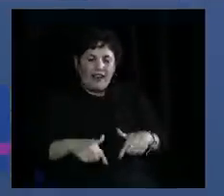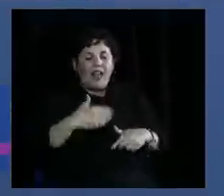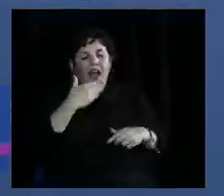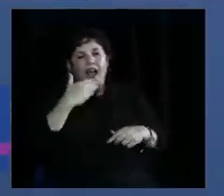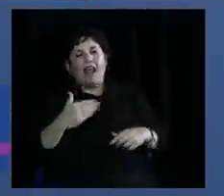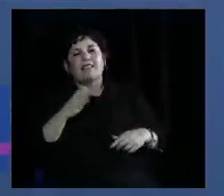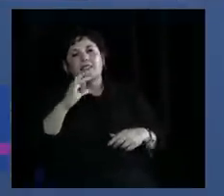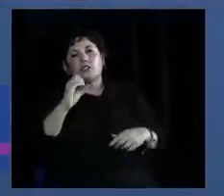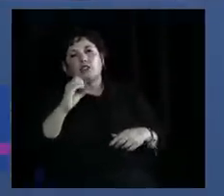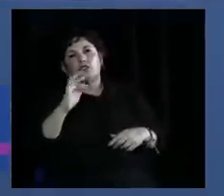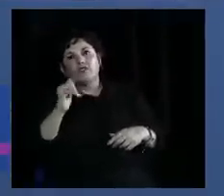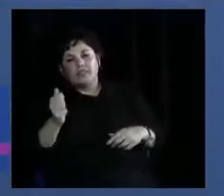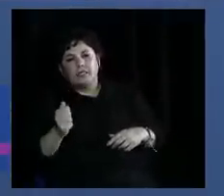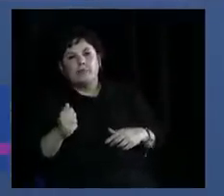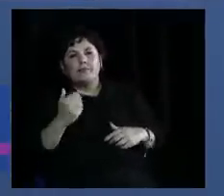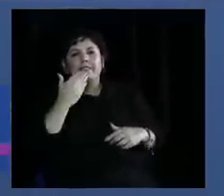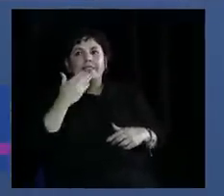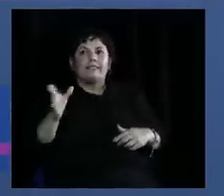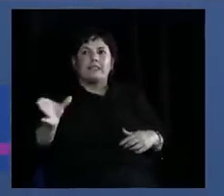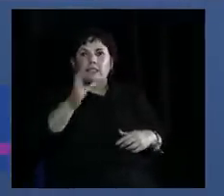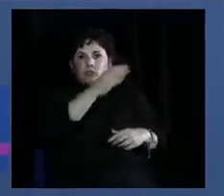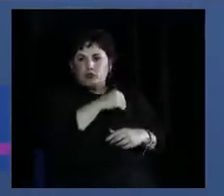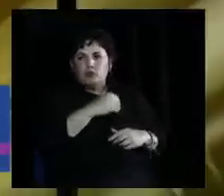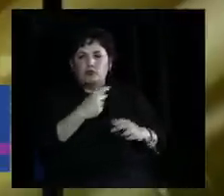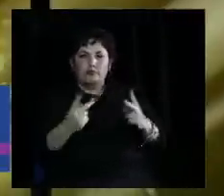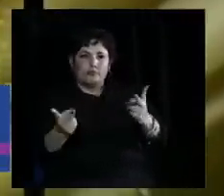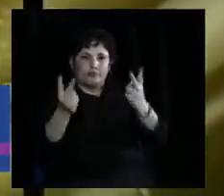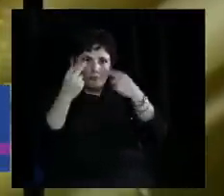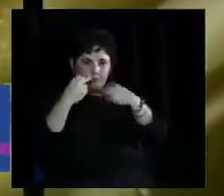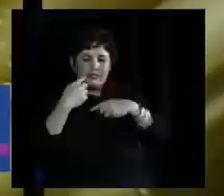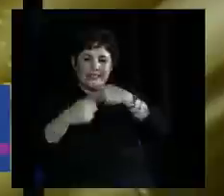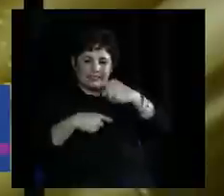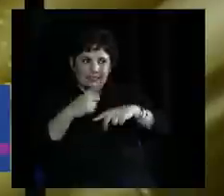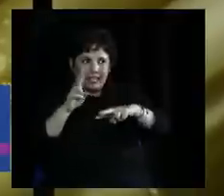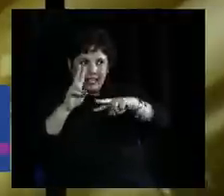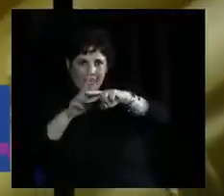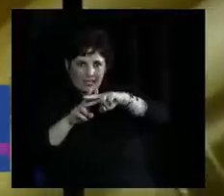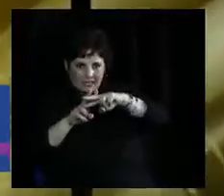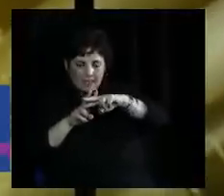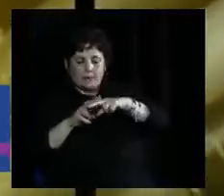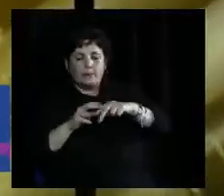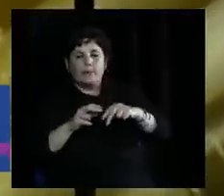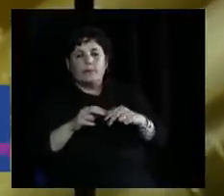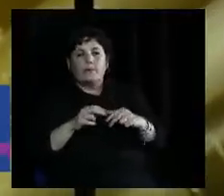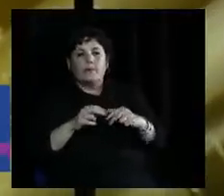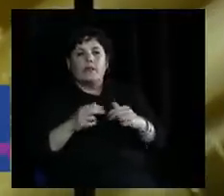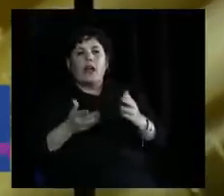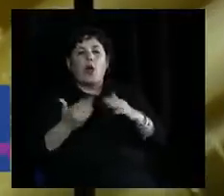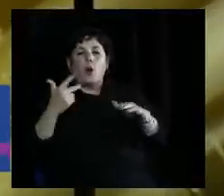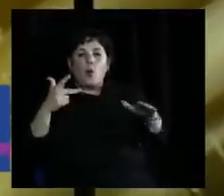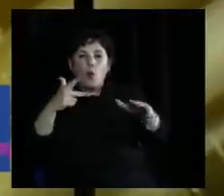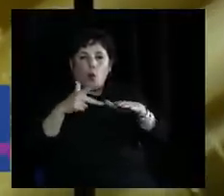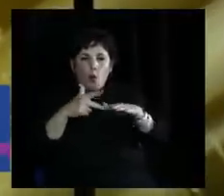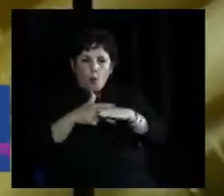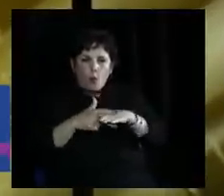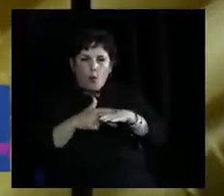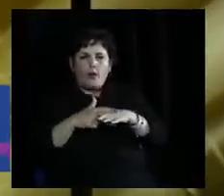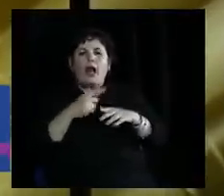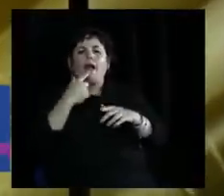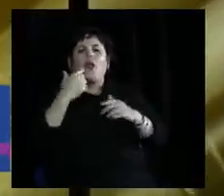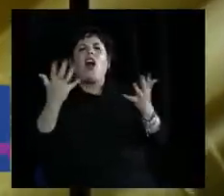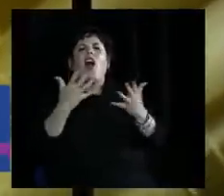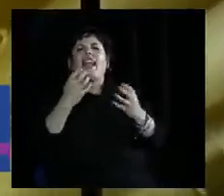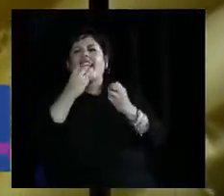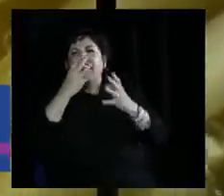Sofía Pinto Román. Gracias a todos y todas los que nos están mirando. Sigan poniendo el hashtag de Legítima Defensa. Vamos con lo que